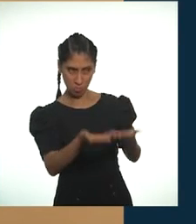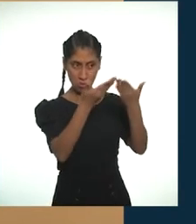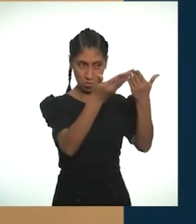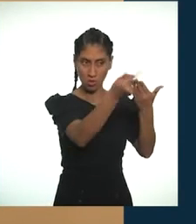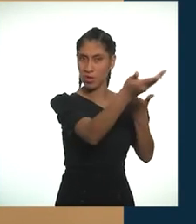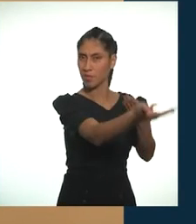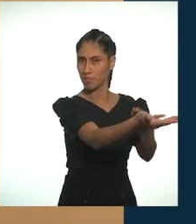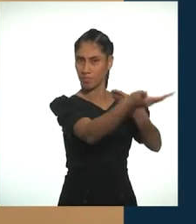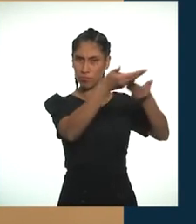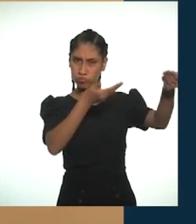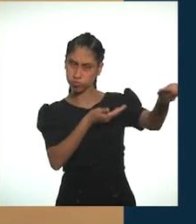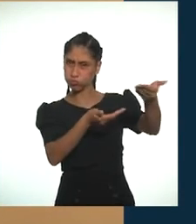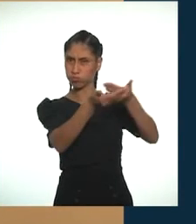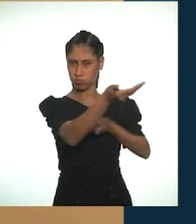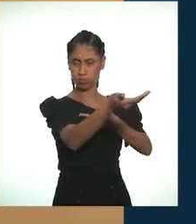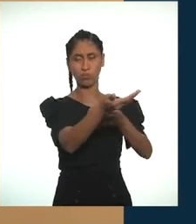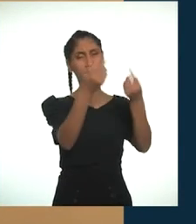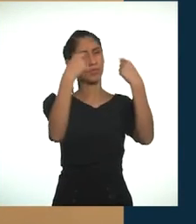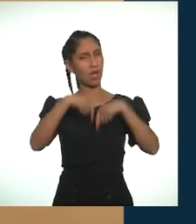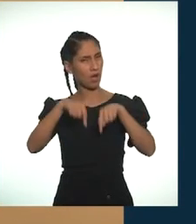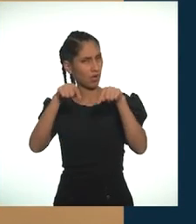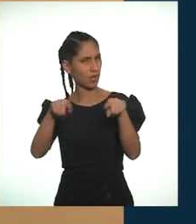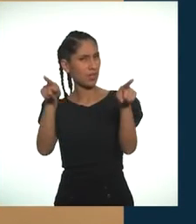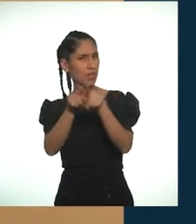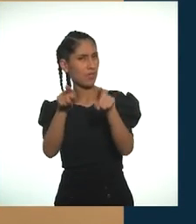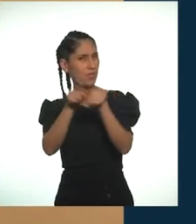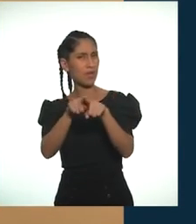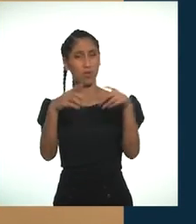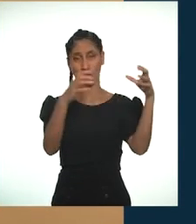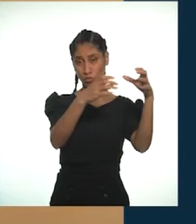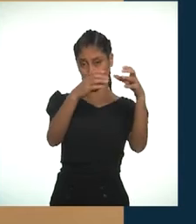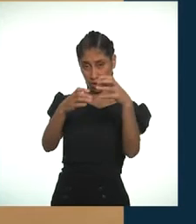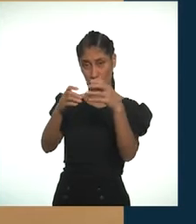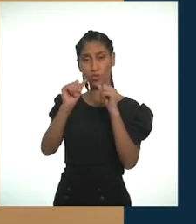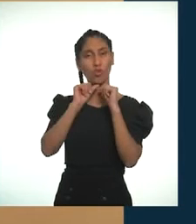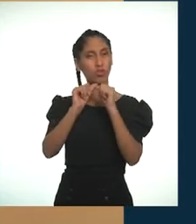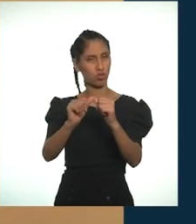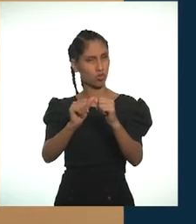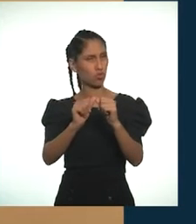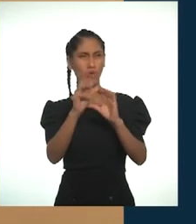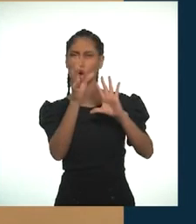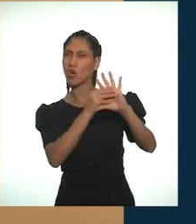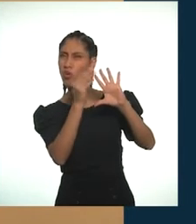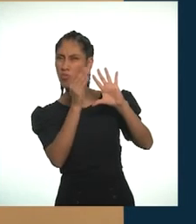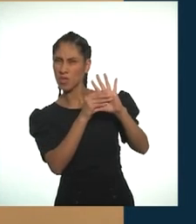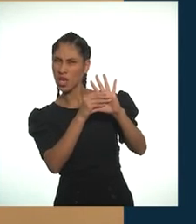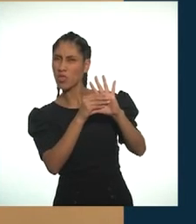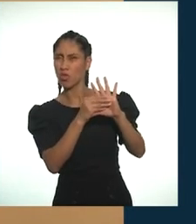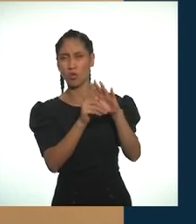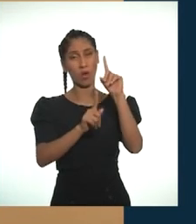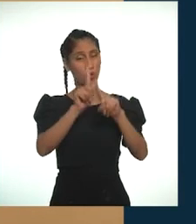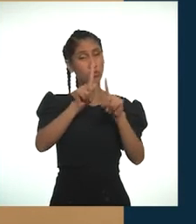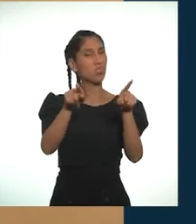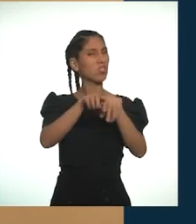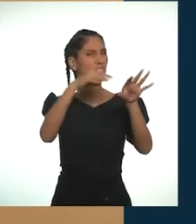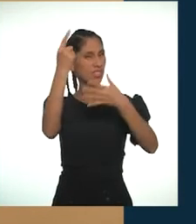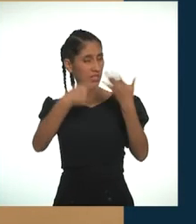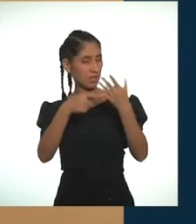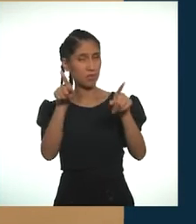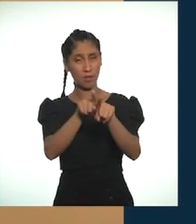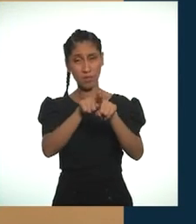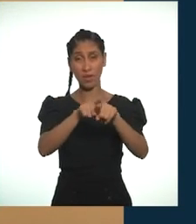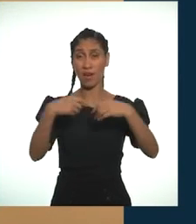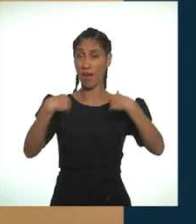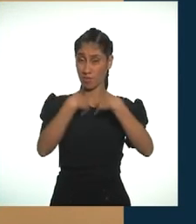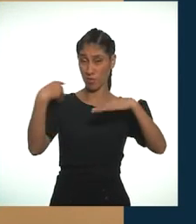pueblos originarios siguen un modelo de agricultura familiar. Algunos también se dedican a la